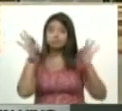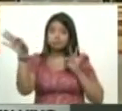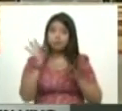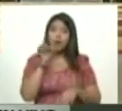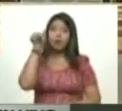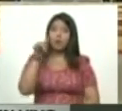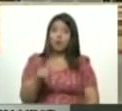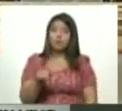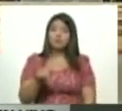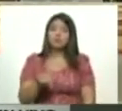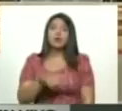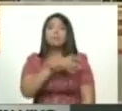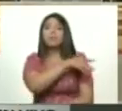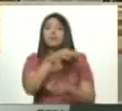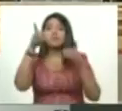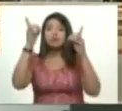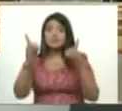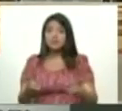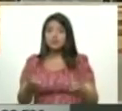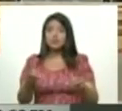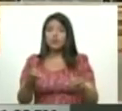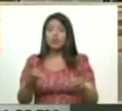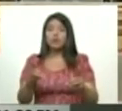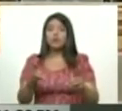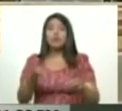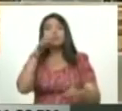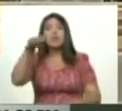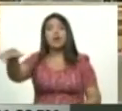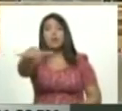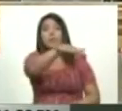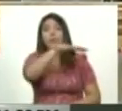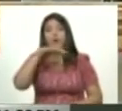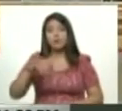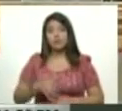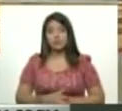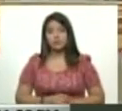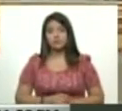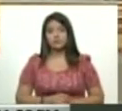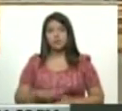investidos por decisión de la soberanía popular?